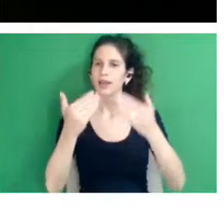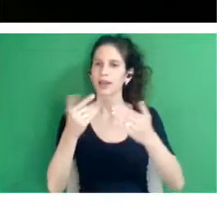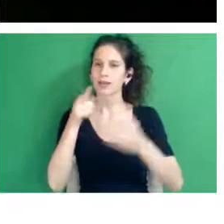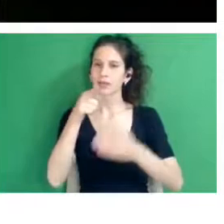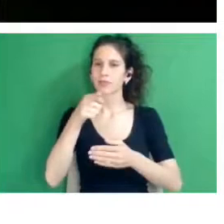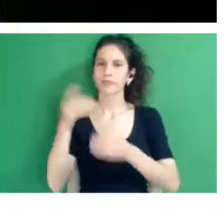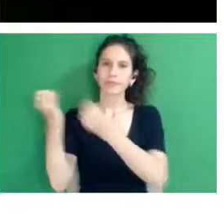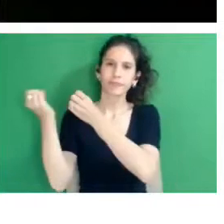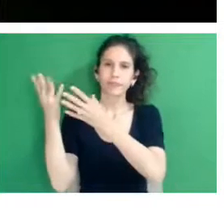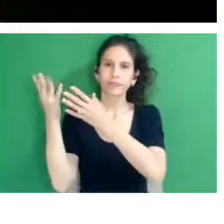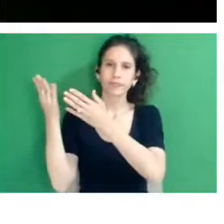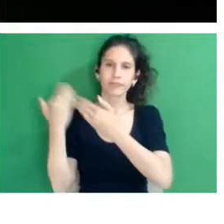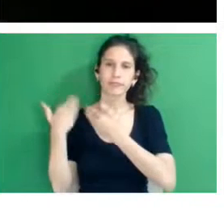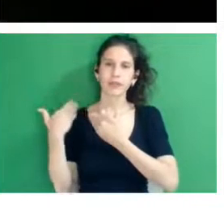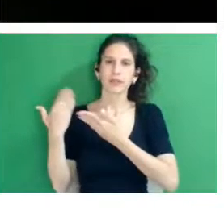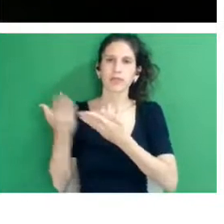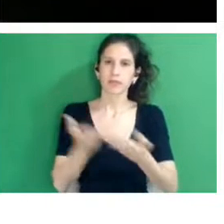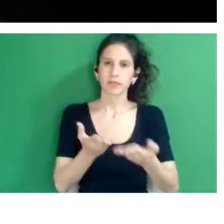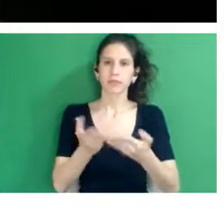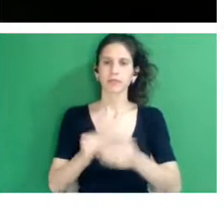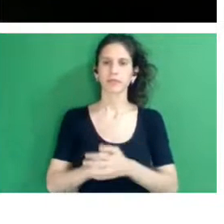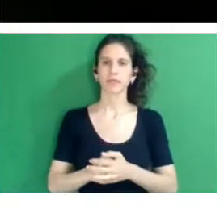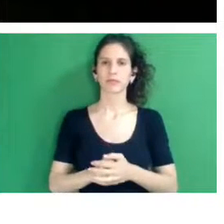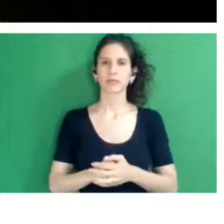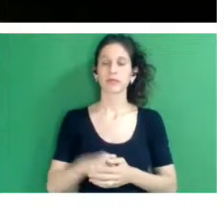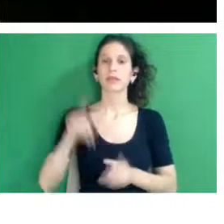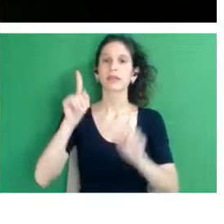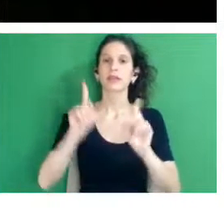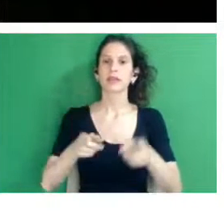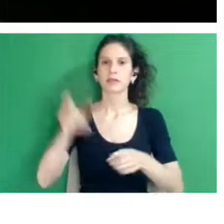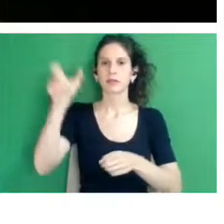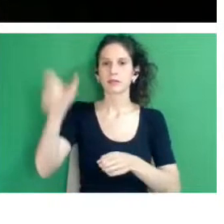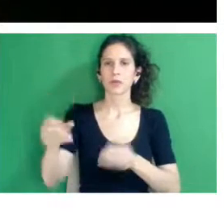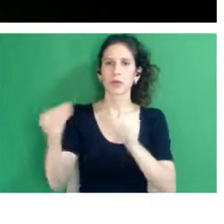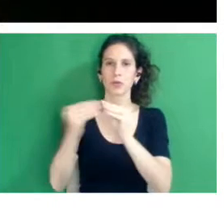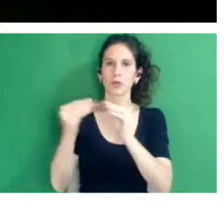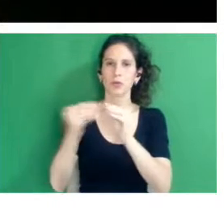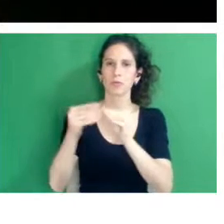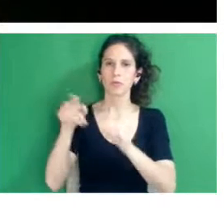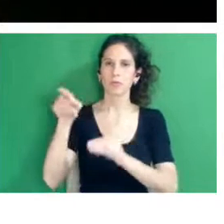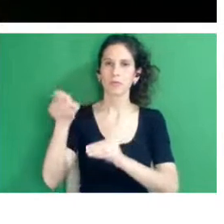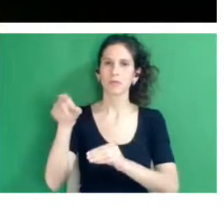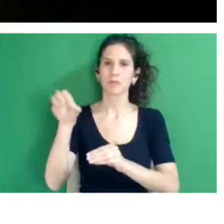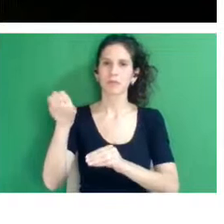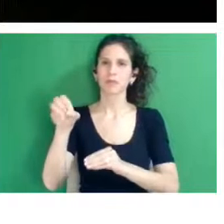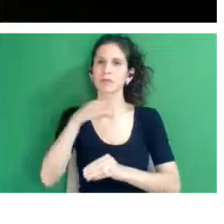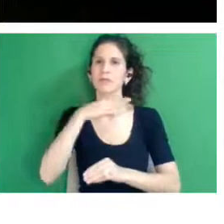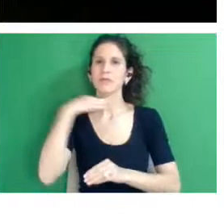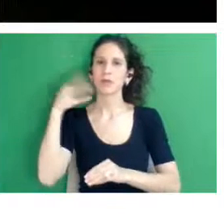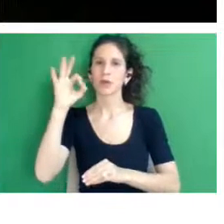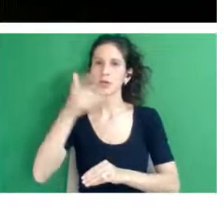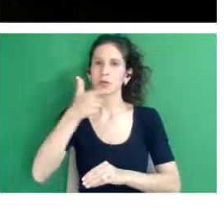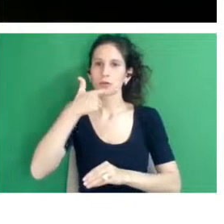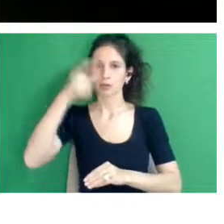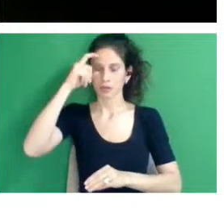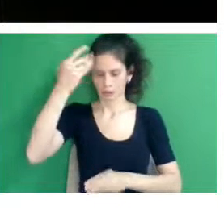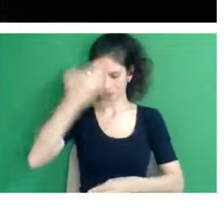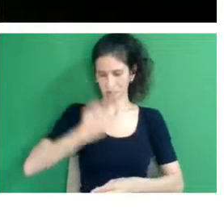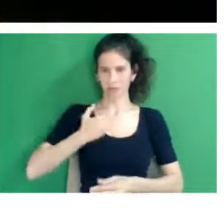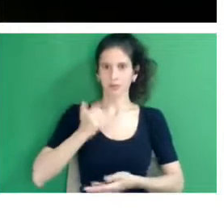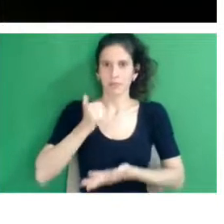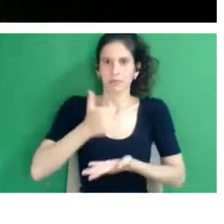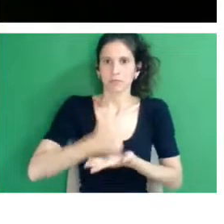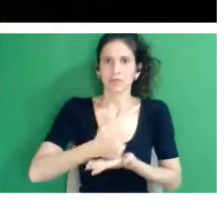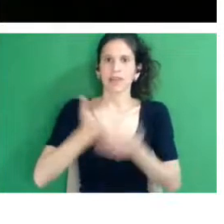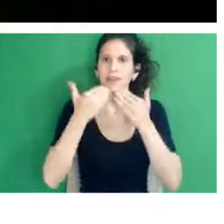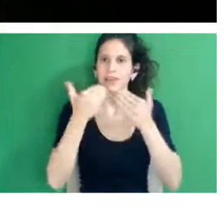y muchas gracias, José, por esa presentación que has hecho de mi persona. El tema que me toca conversar hoy día con